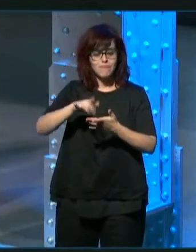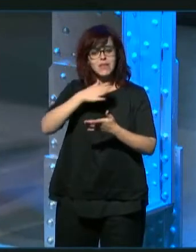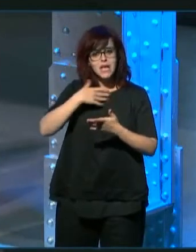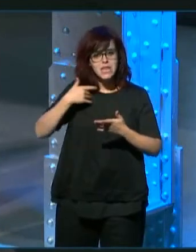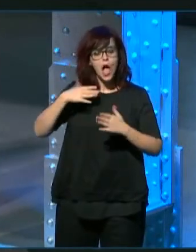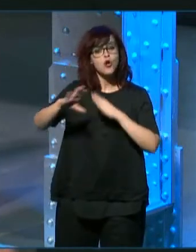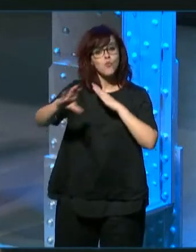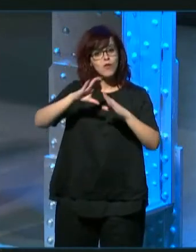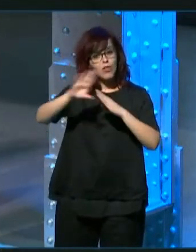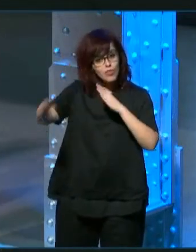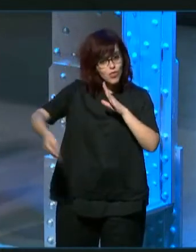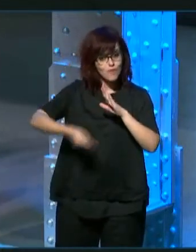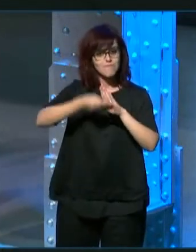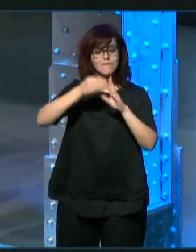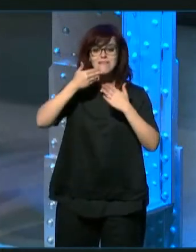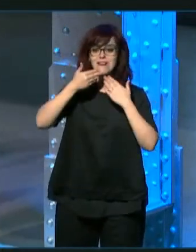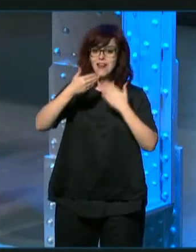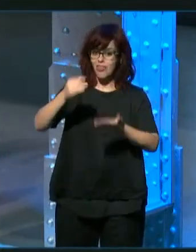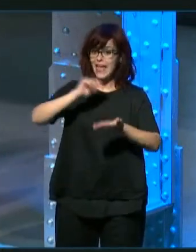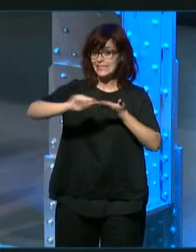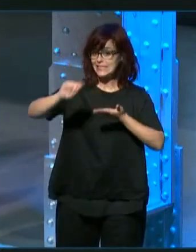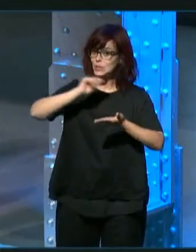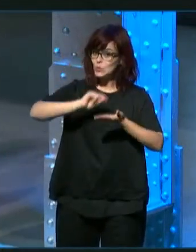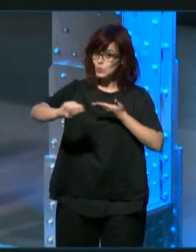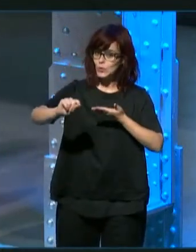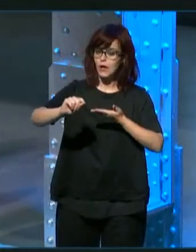mi comunicación con la escritura, por decirlo así,